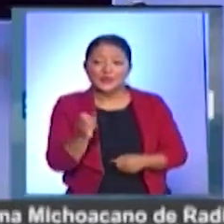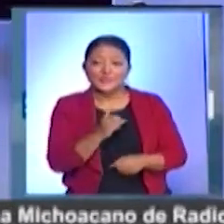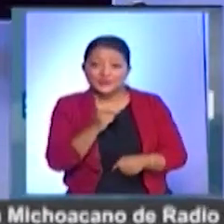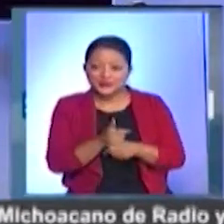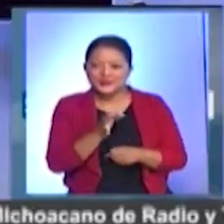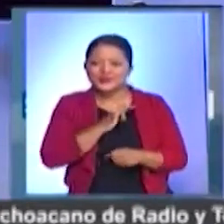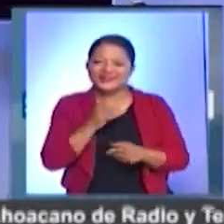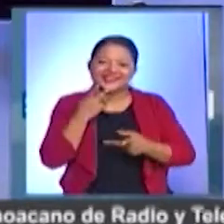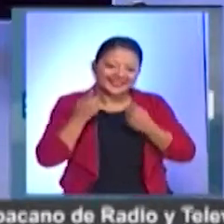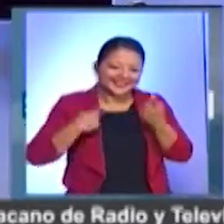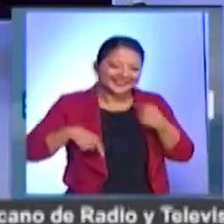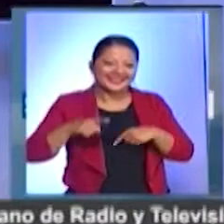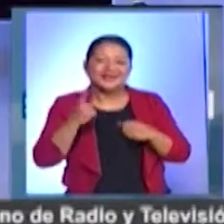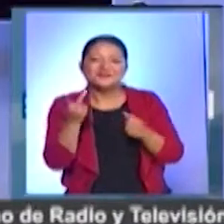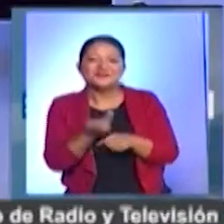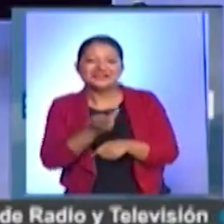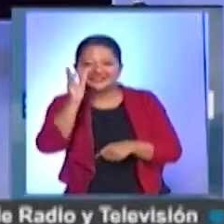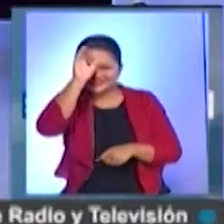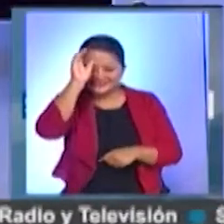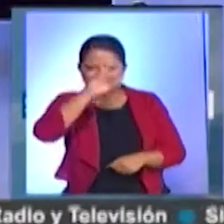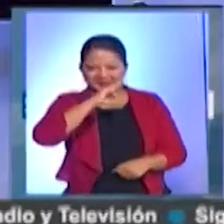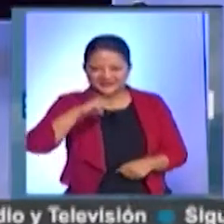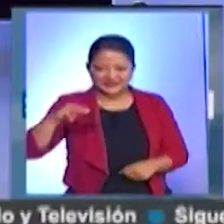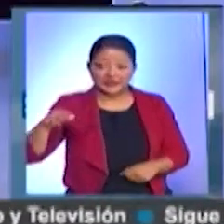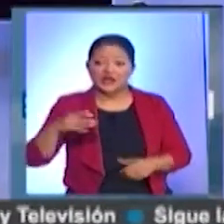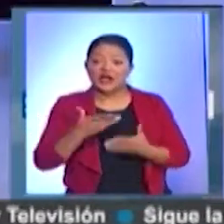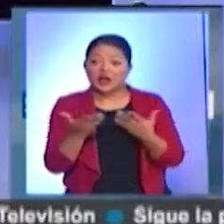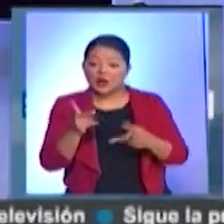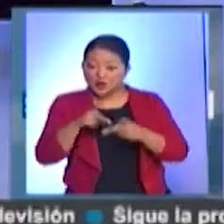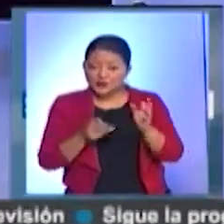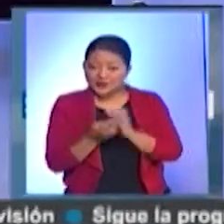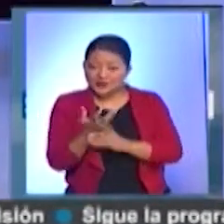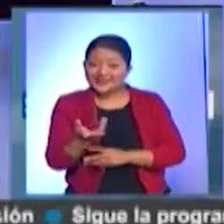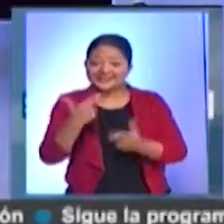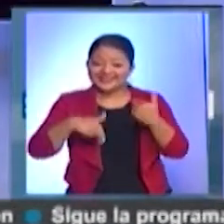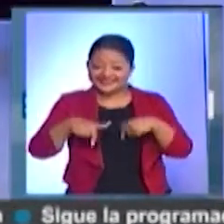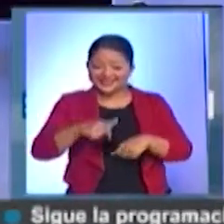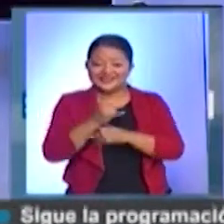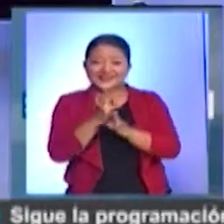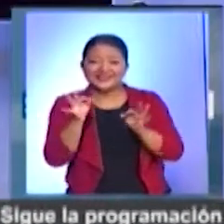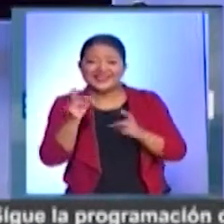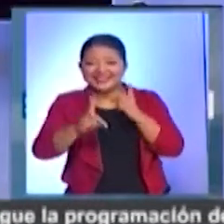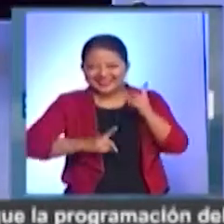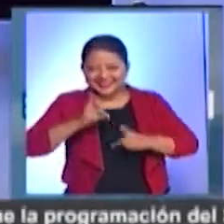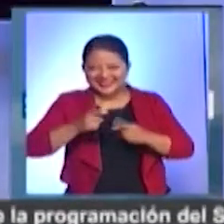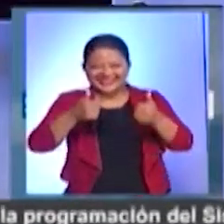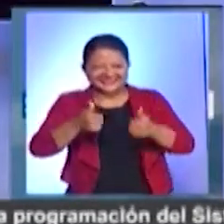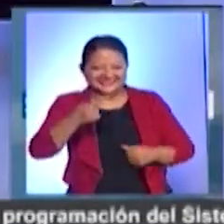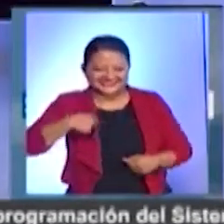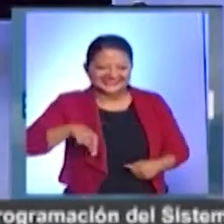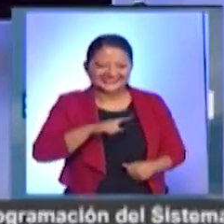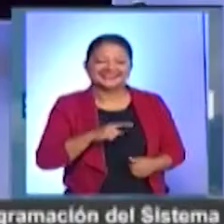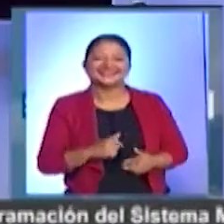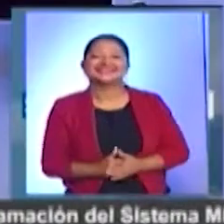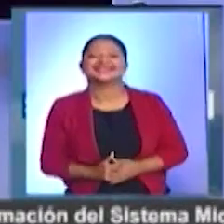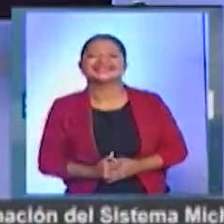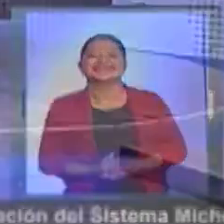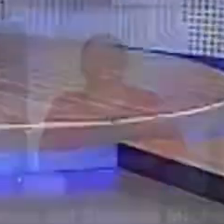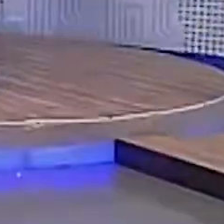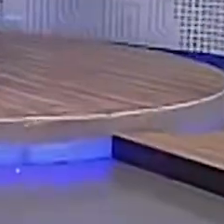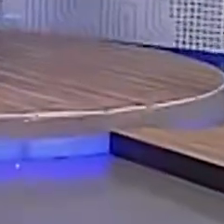de comentar lo que pasa en la cultura michoacana vamos a una nueva pausa y regresamos con la información deportiva que desee con nosotros